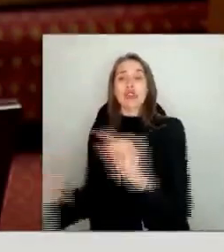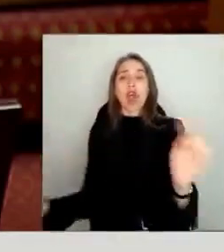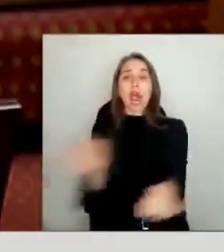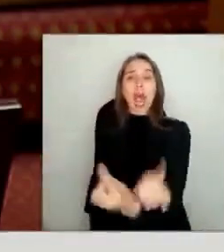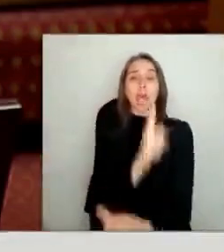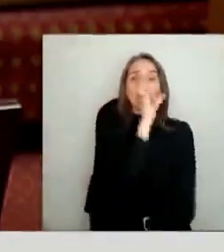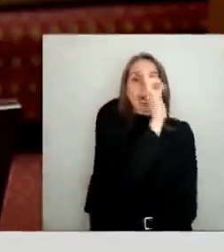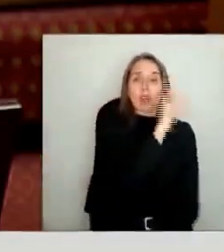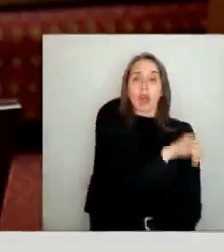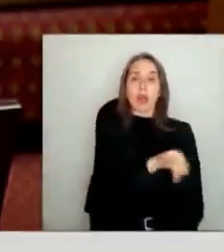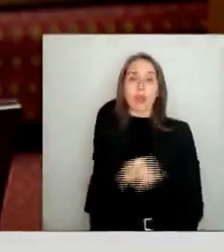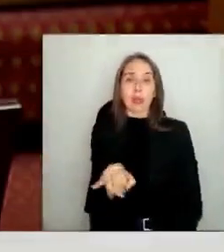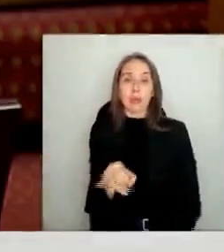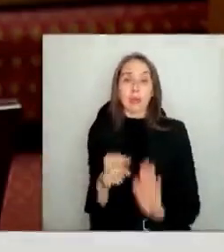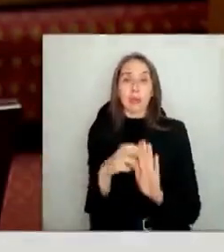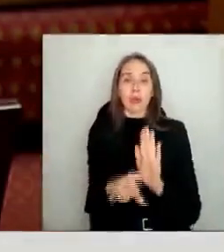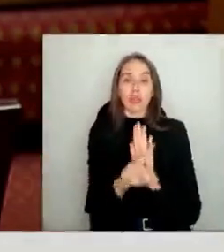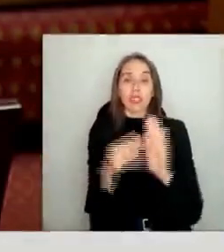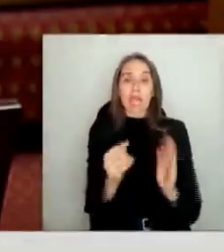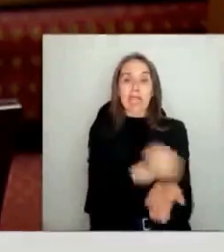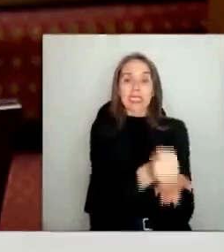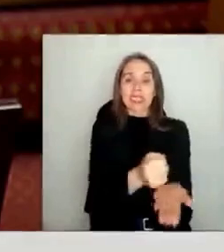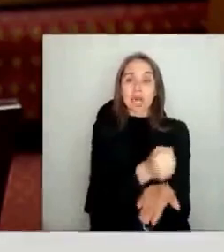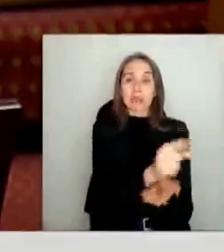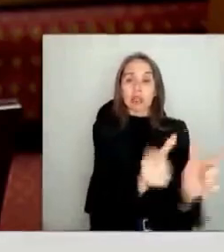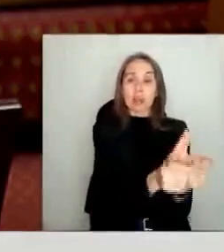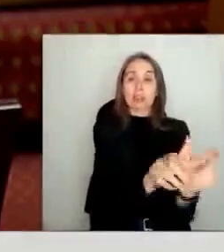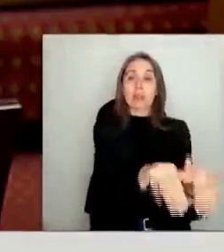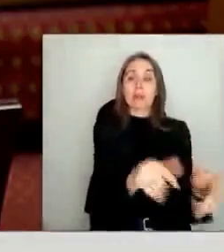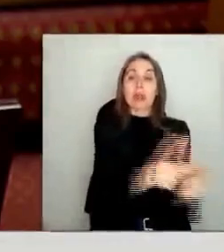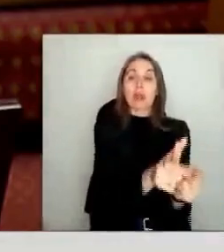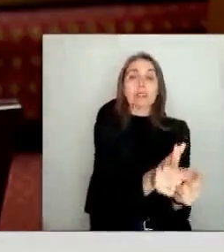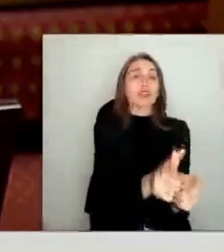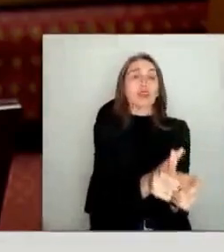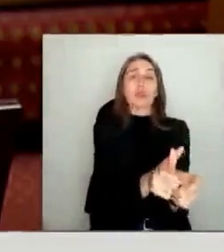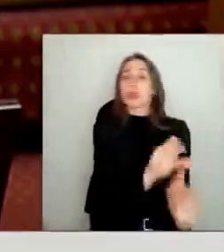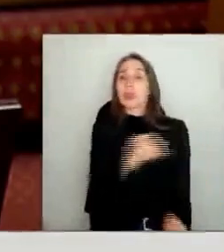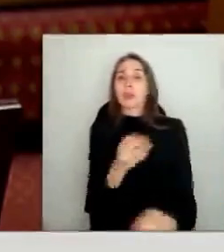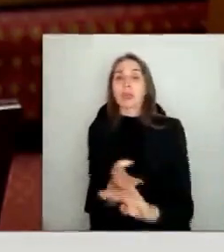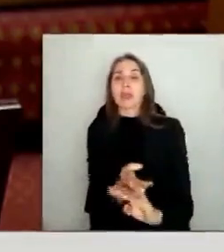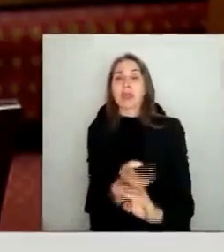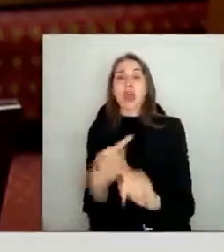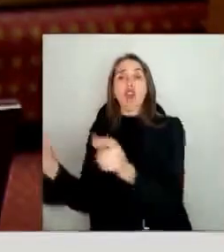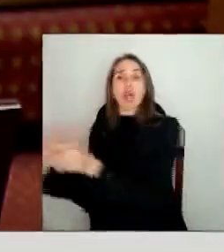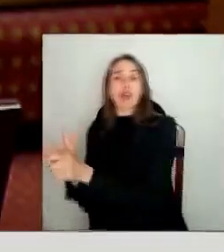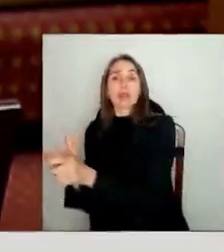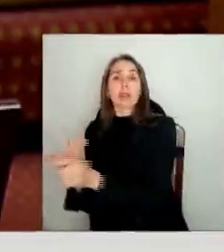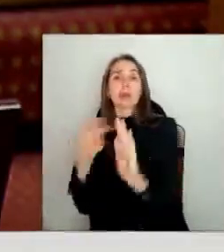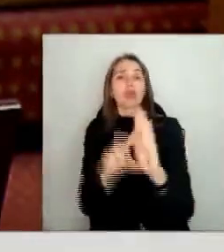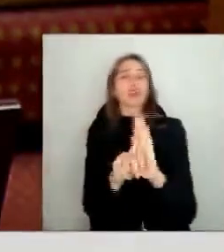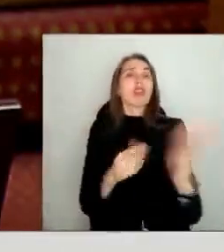Cuando el proyecto ya está en trámite la misma comisión pide otra comisión pide que el proyecto llegue allá por lo